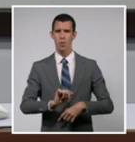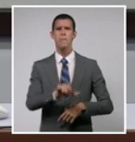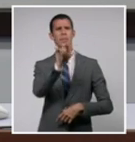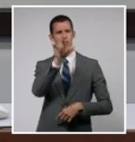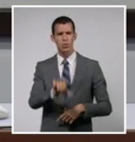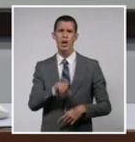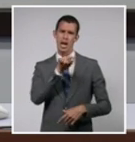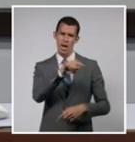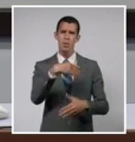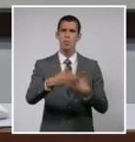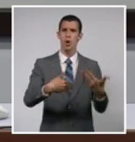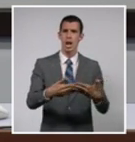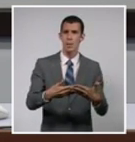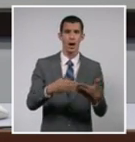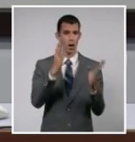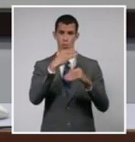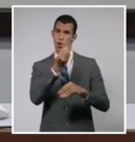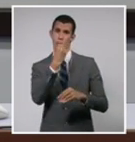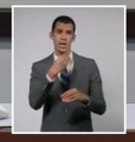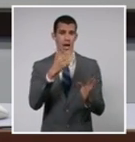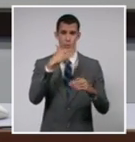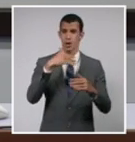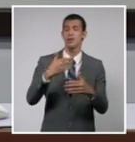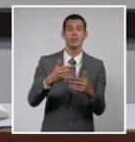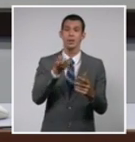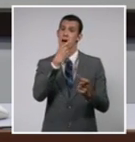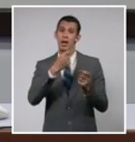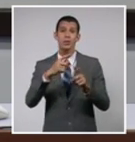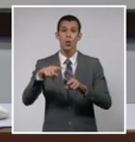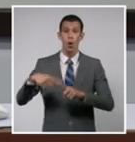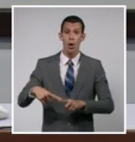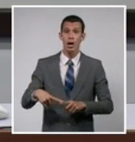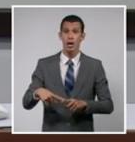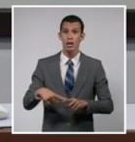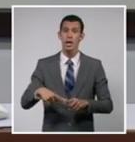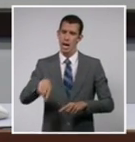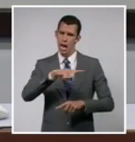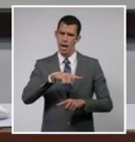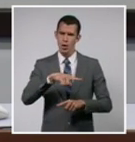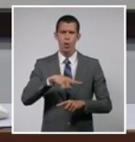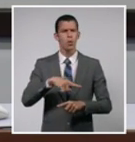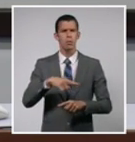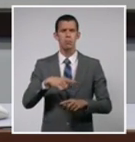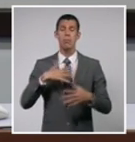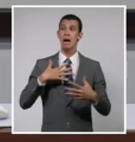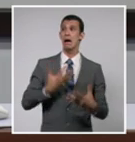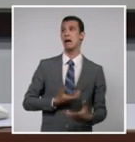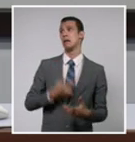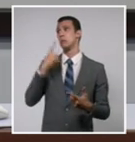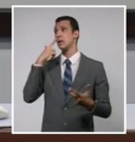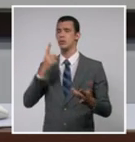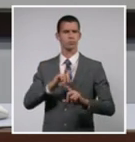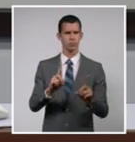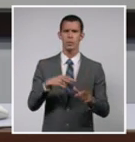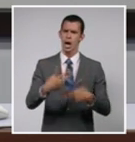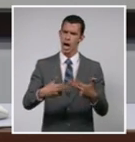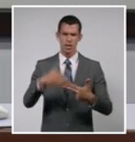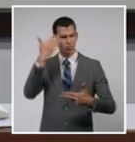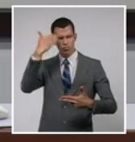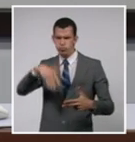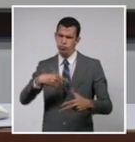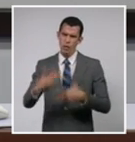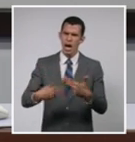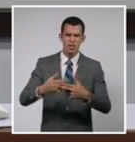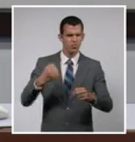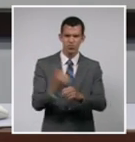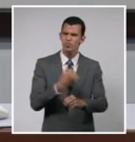y que todo ese esfuerzo se pone en riesgo en el control hacia la pandemia, cuando otros pocos hacen